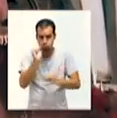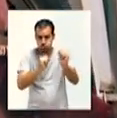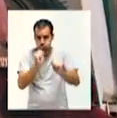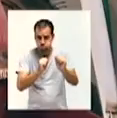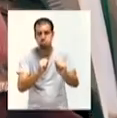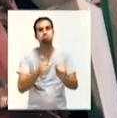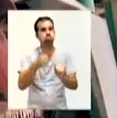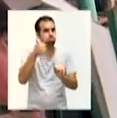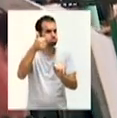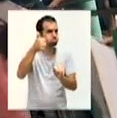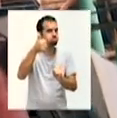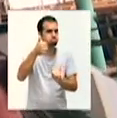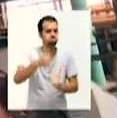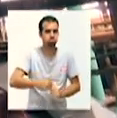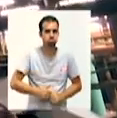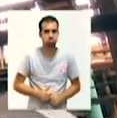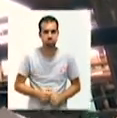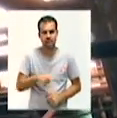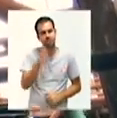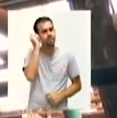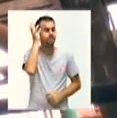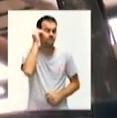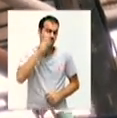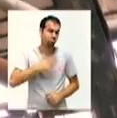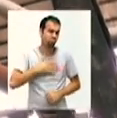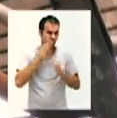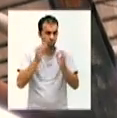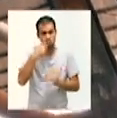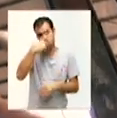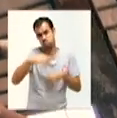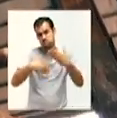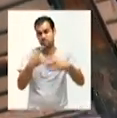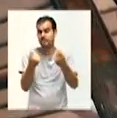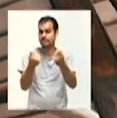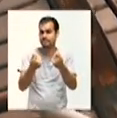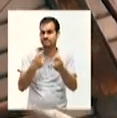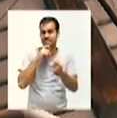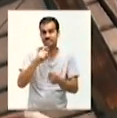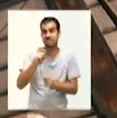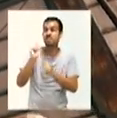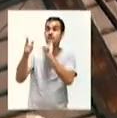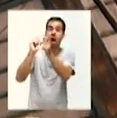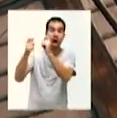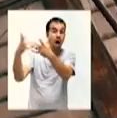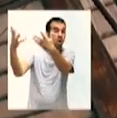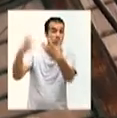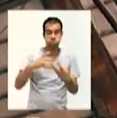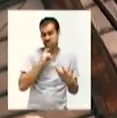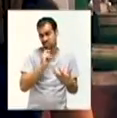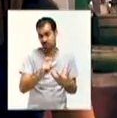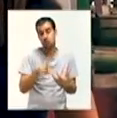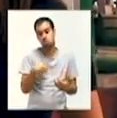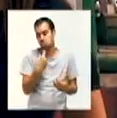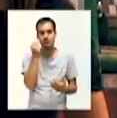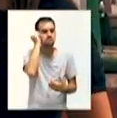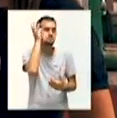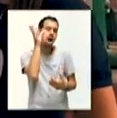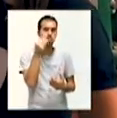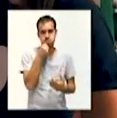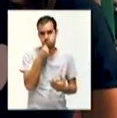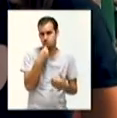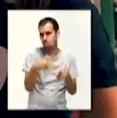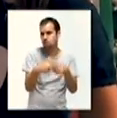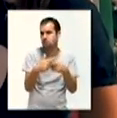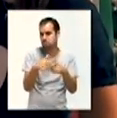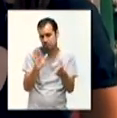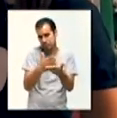que se llevó a cabo. Ha sido un trabajo de innovación, dado los problemas que presenta el país a la hora de importar piezas, y entonces es una forma de darle solución a los